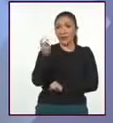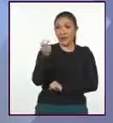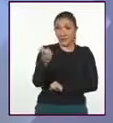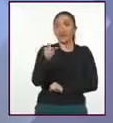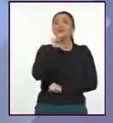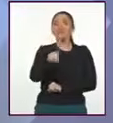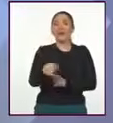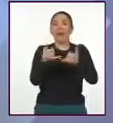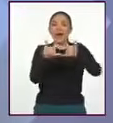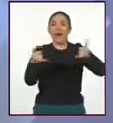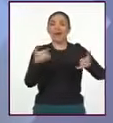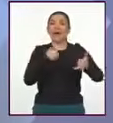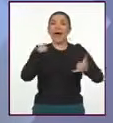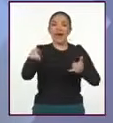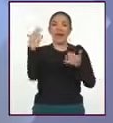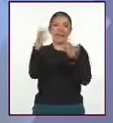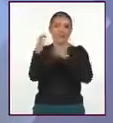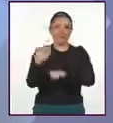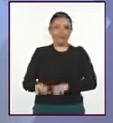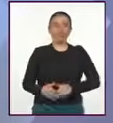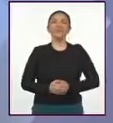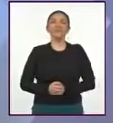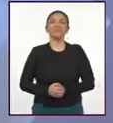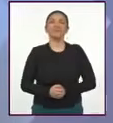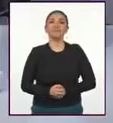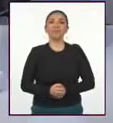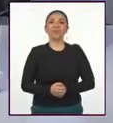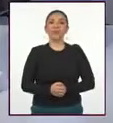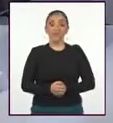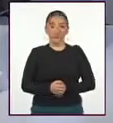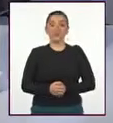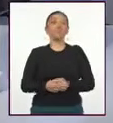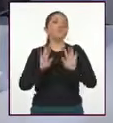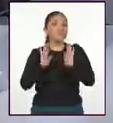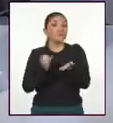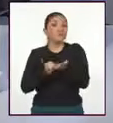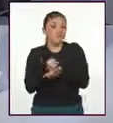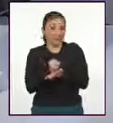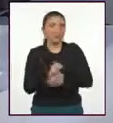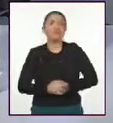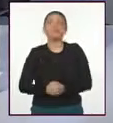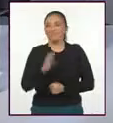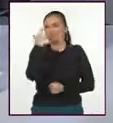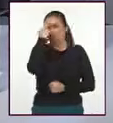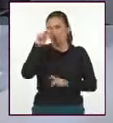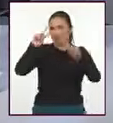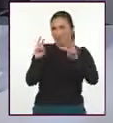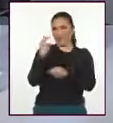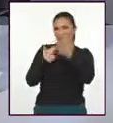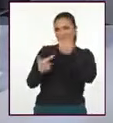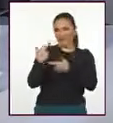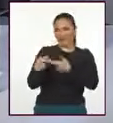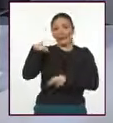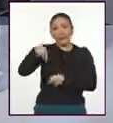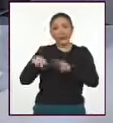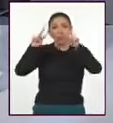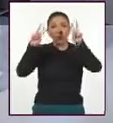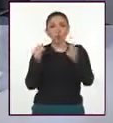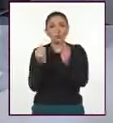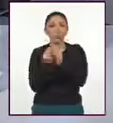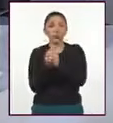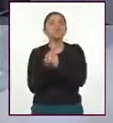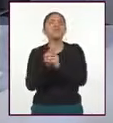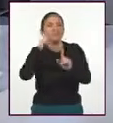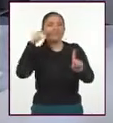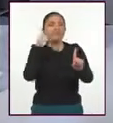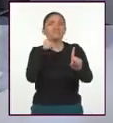enlace está también en la sección de comentarios. Y ahora sí, retomando el tema. Este seminario tiene como